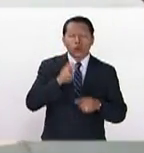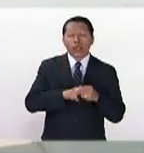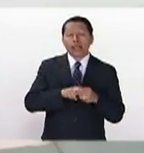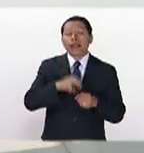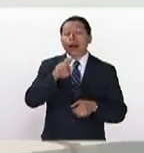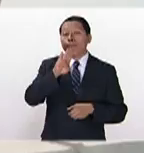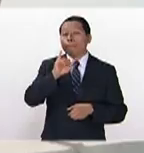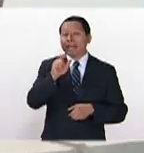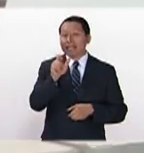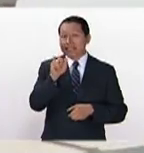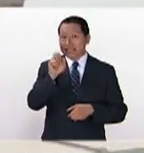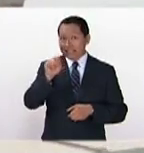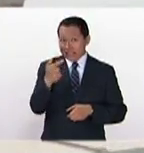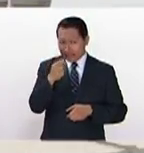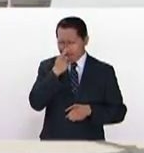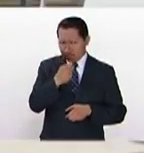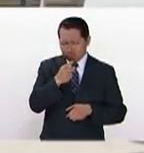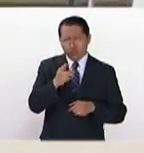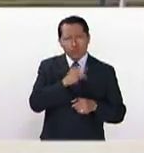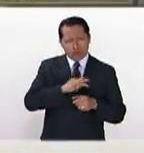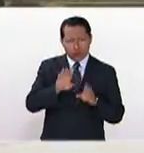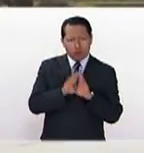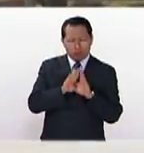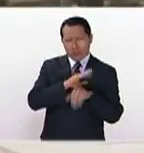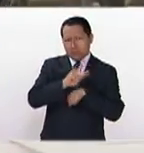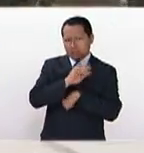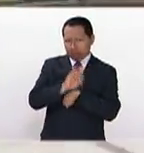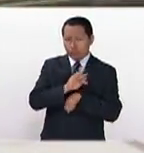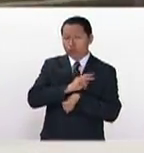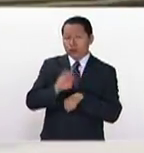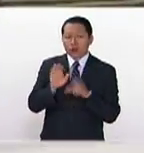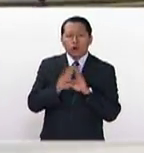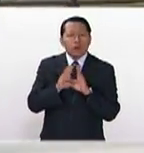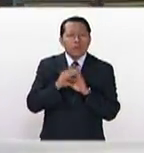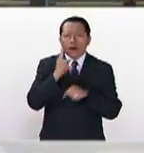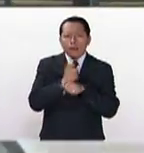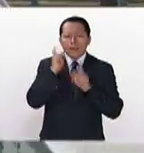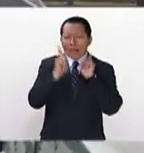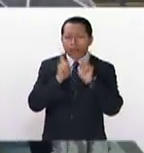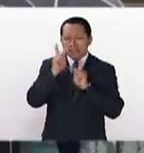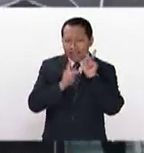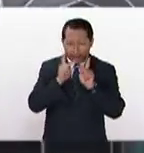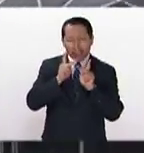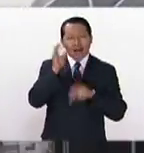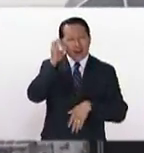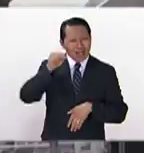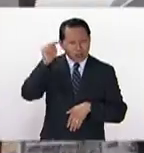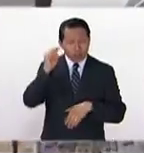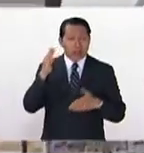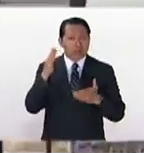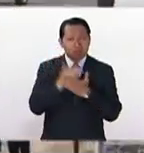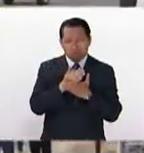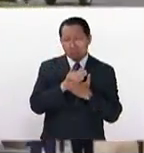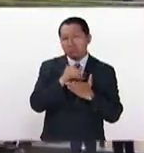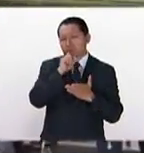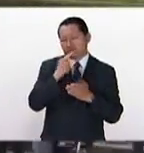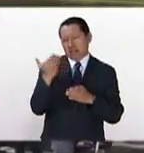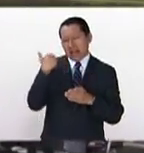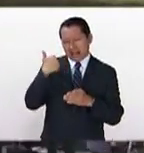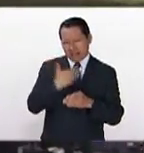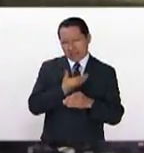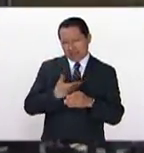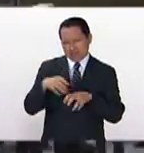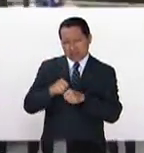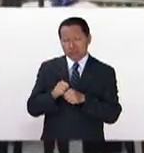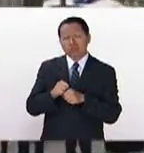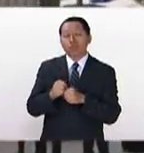a la desnuclearización de su país. Esta es la primera visita del líder norcoreano a un país fuera desde que asumió el mandato.